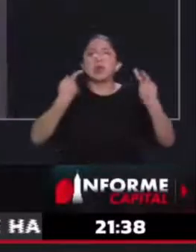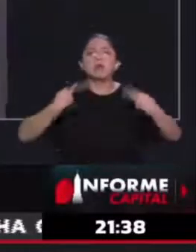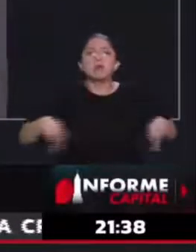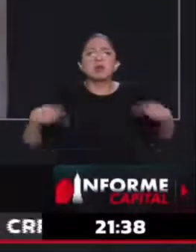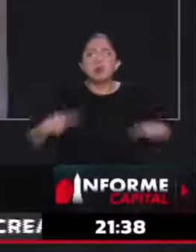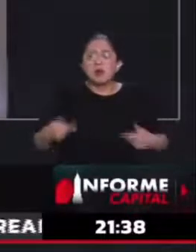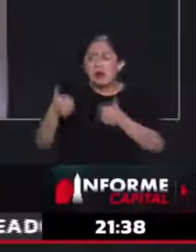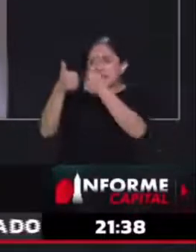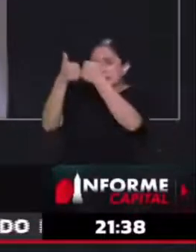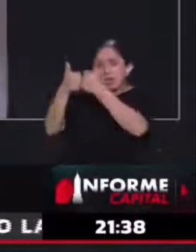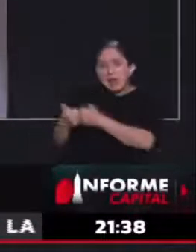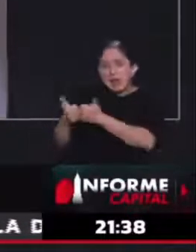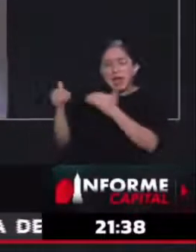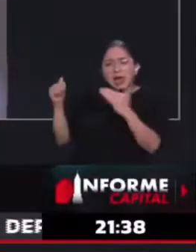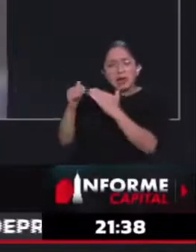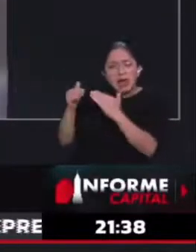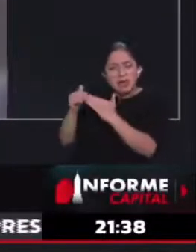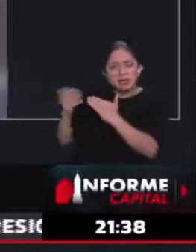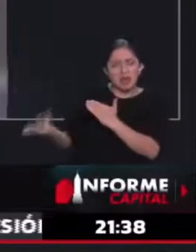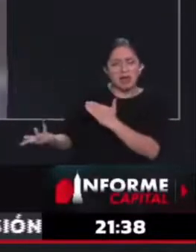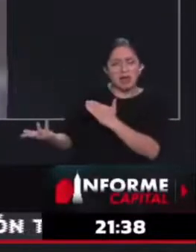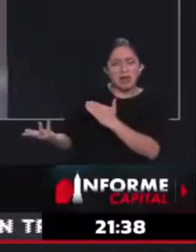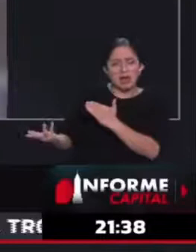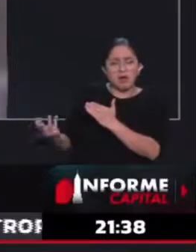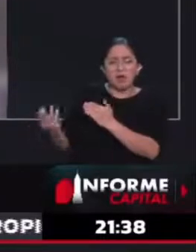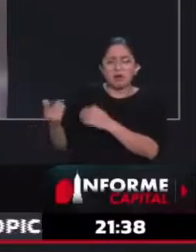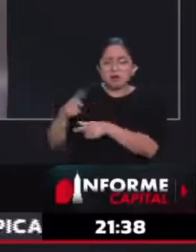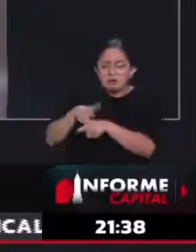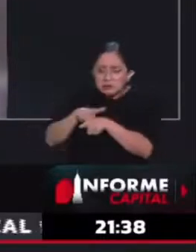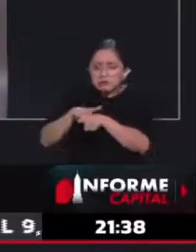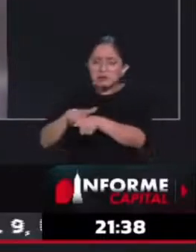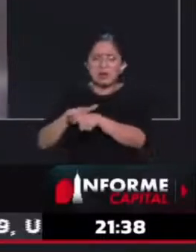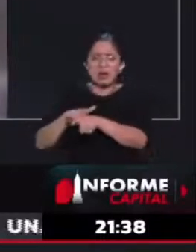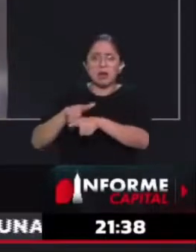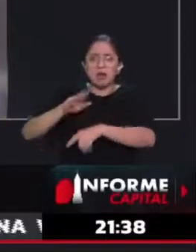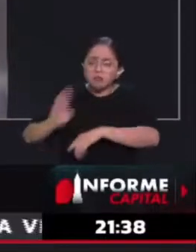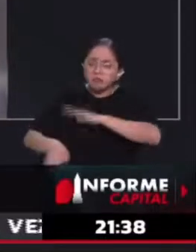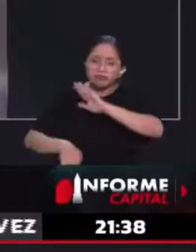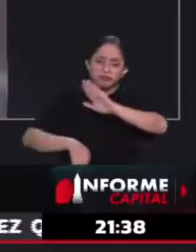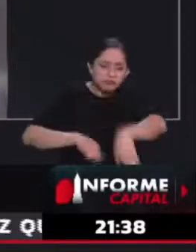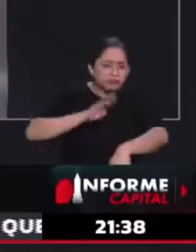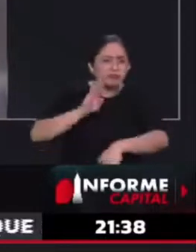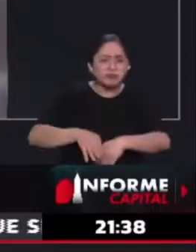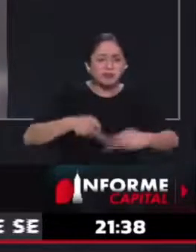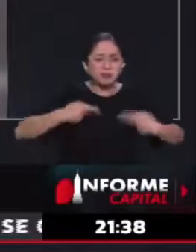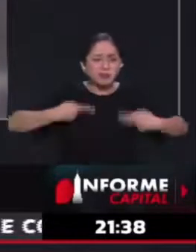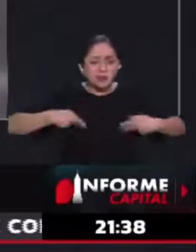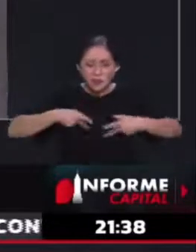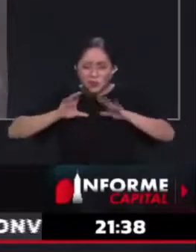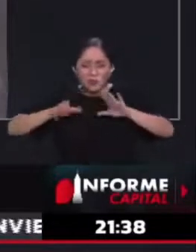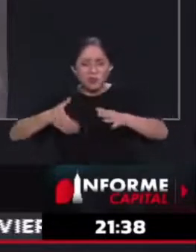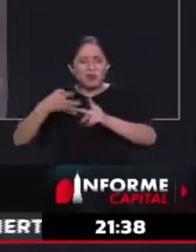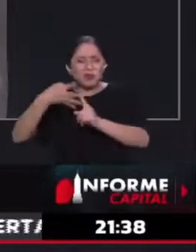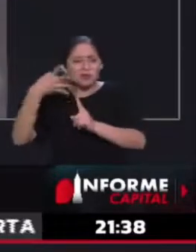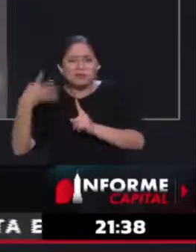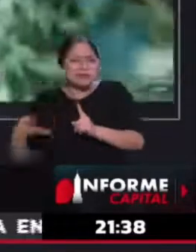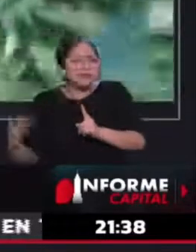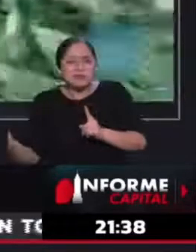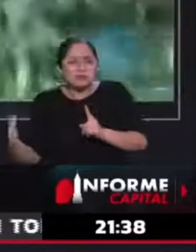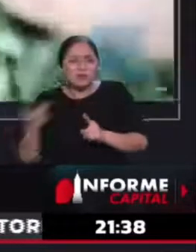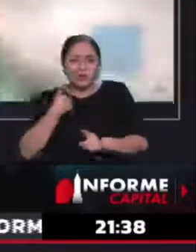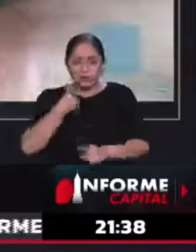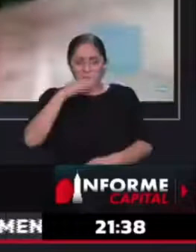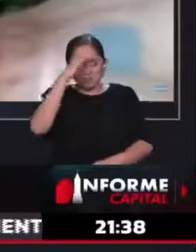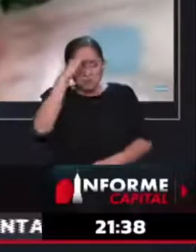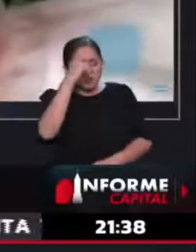aisladas, las cifras siguen creciendo, pues eso nos deja ver que son pocas las acciones que se están